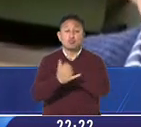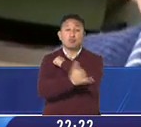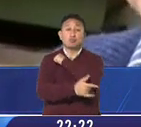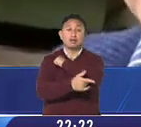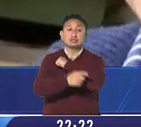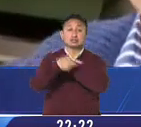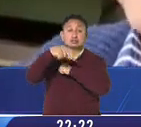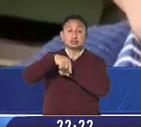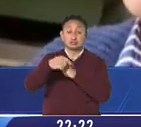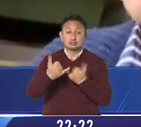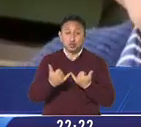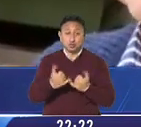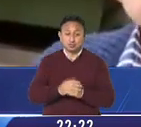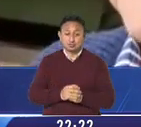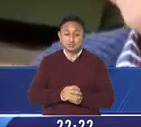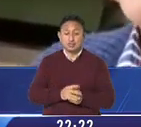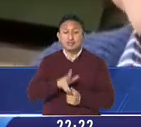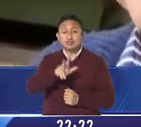donde apenas